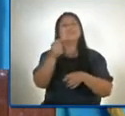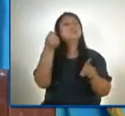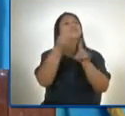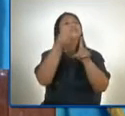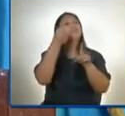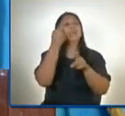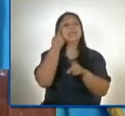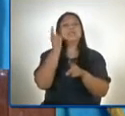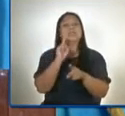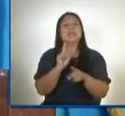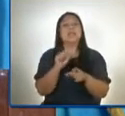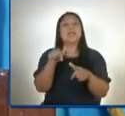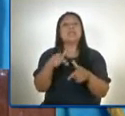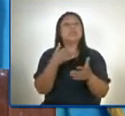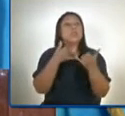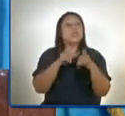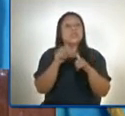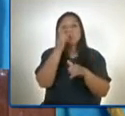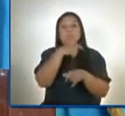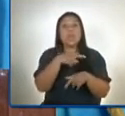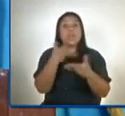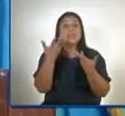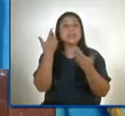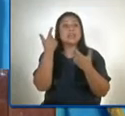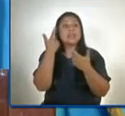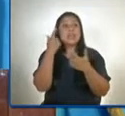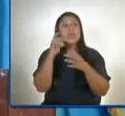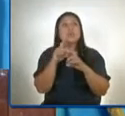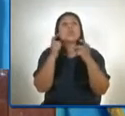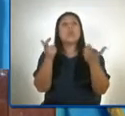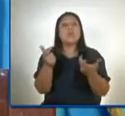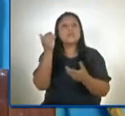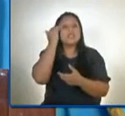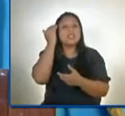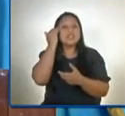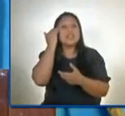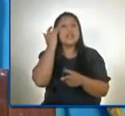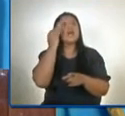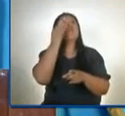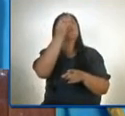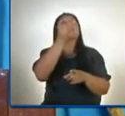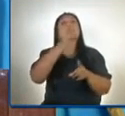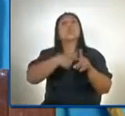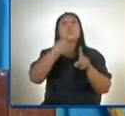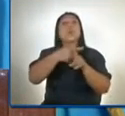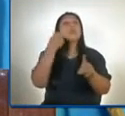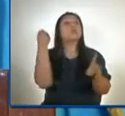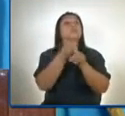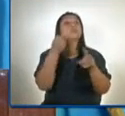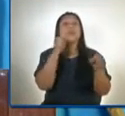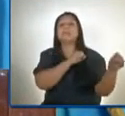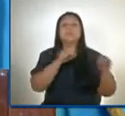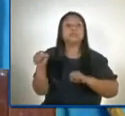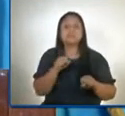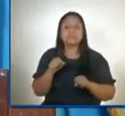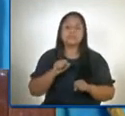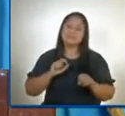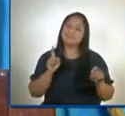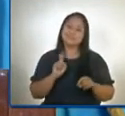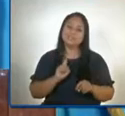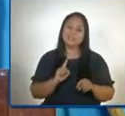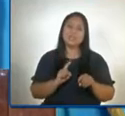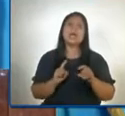una forma de poder predecir los eventos sísmicos como tal. Hay sistemas de alarma y de alerta que funcionan en algunos